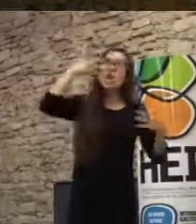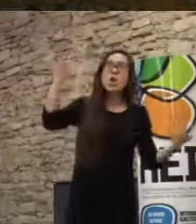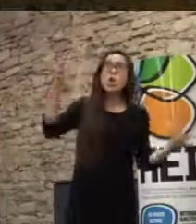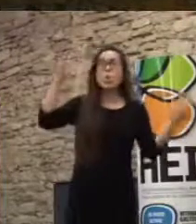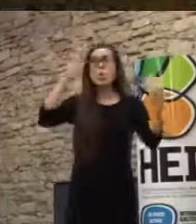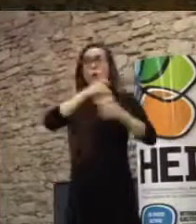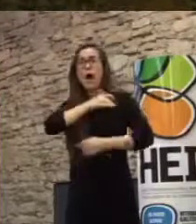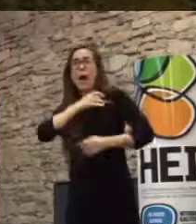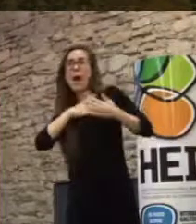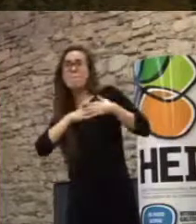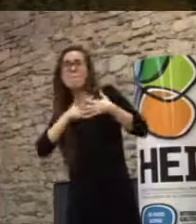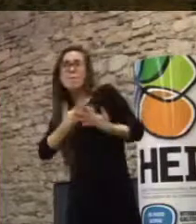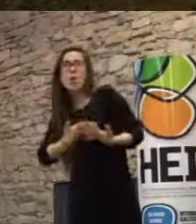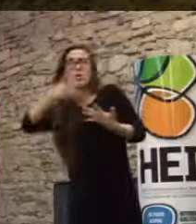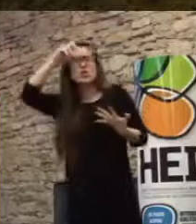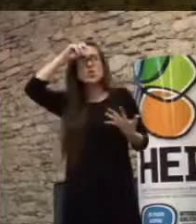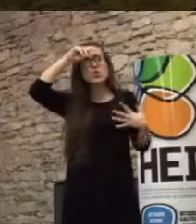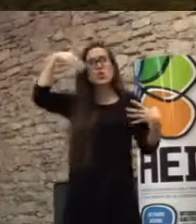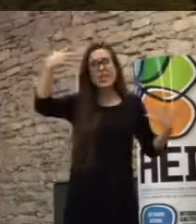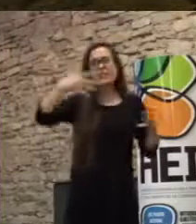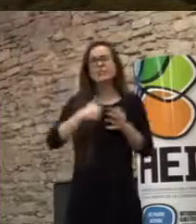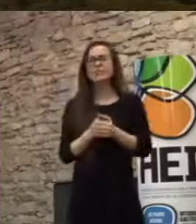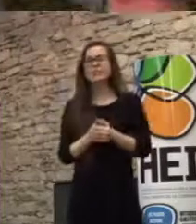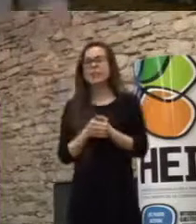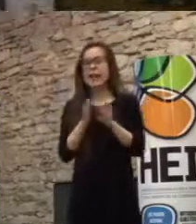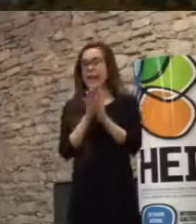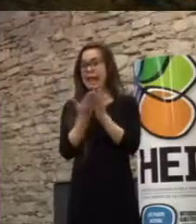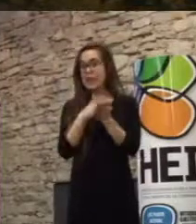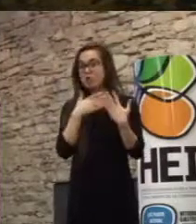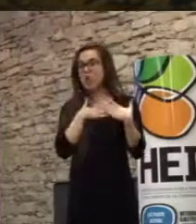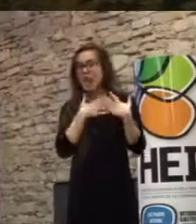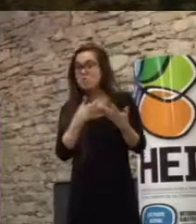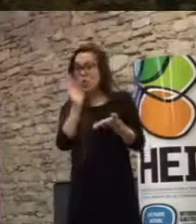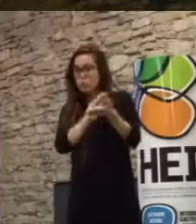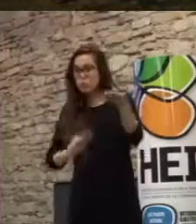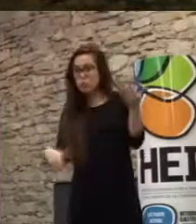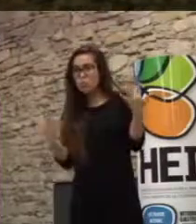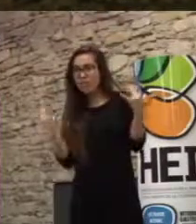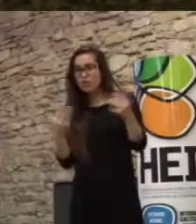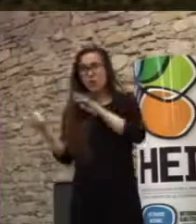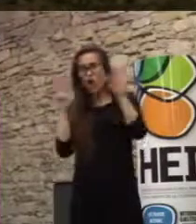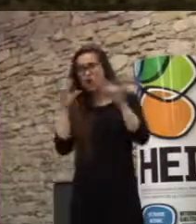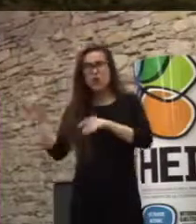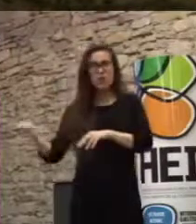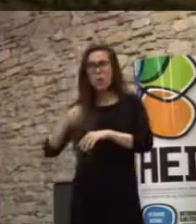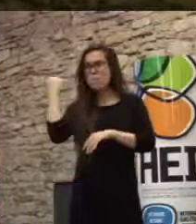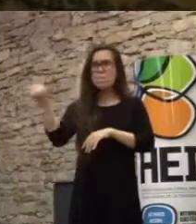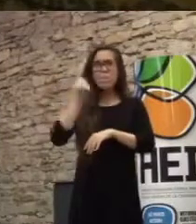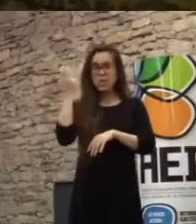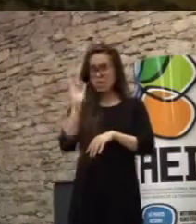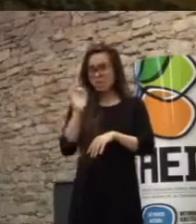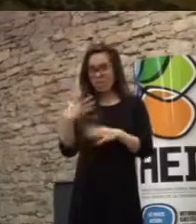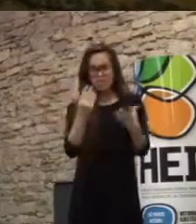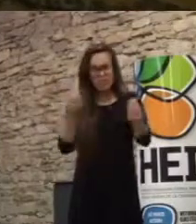o sea ahora cuántos libros se han escrito acerca del amor 600 millones muchos millones de libros acerca del amor